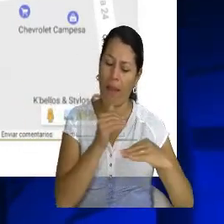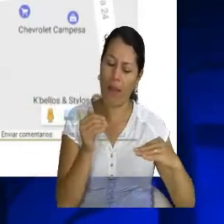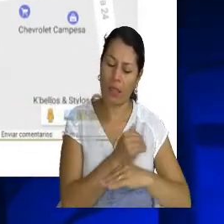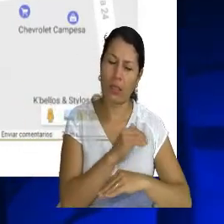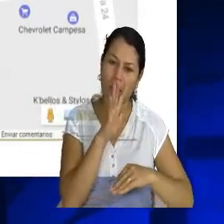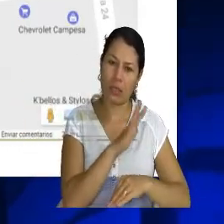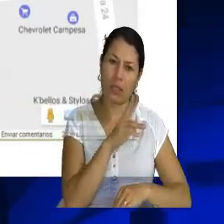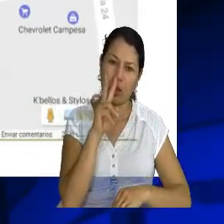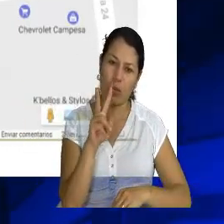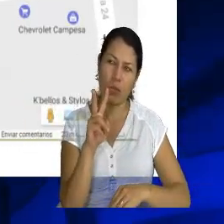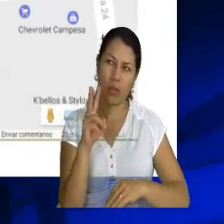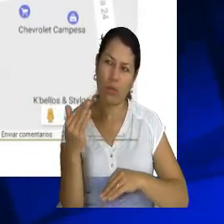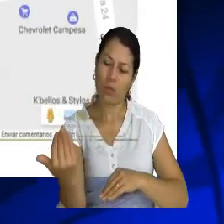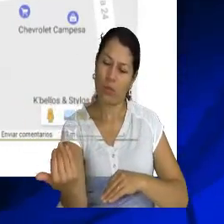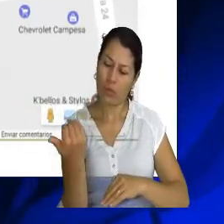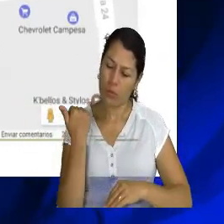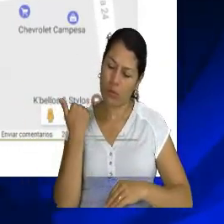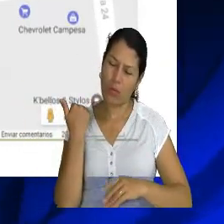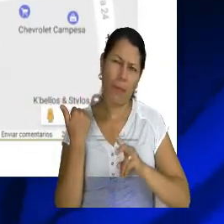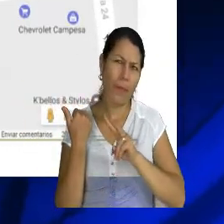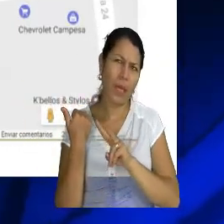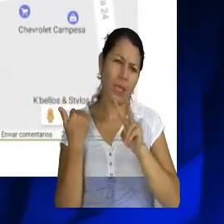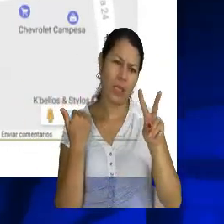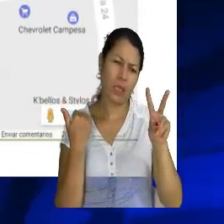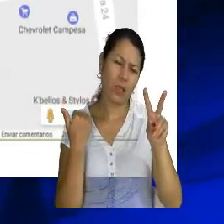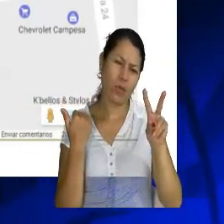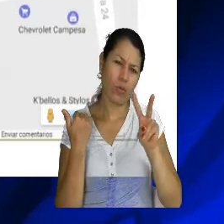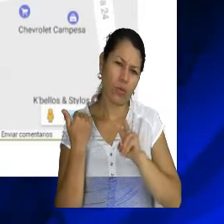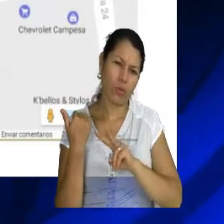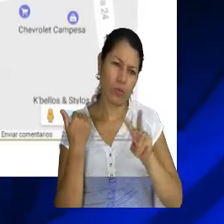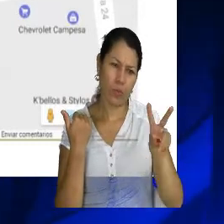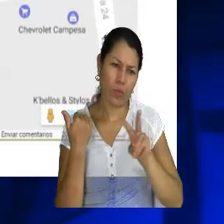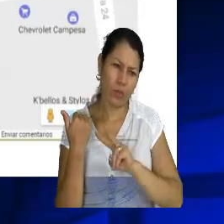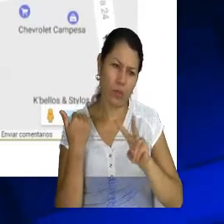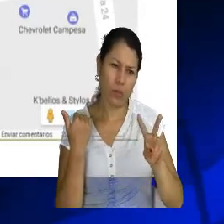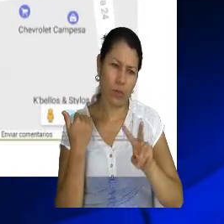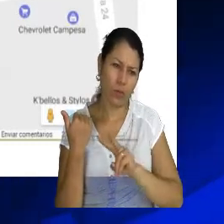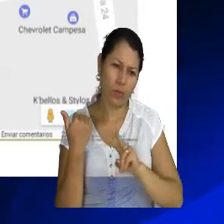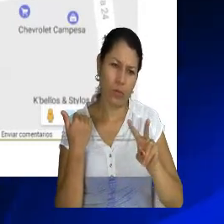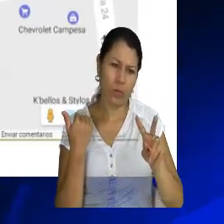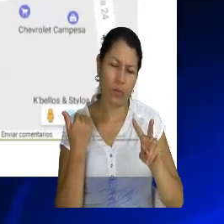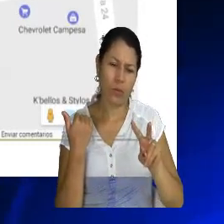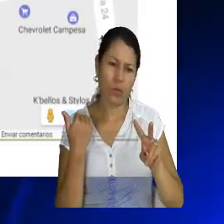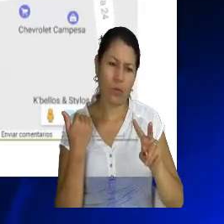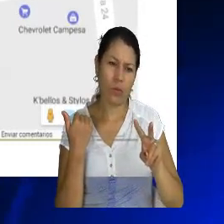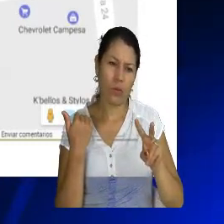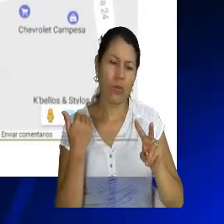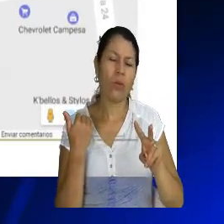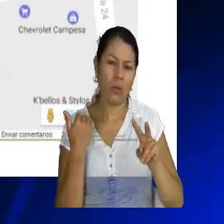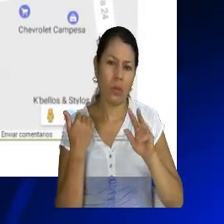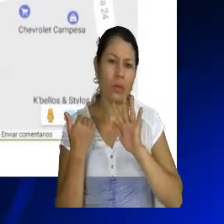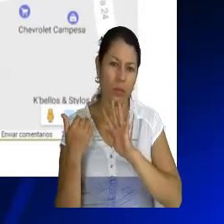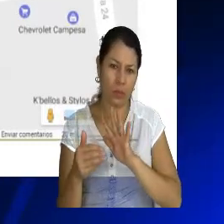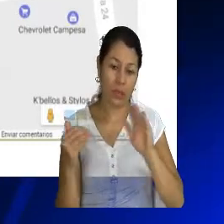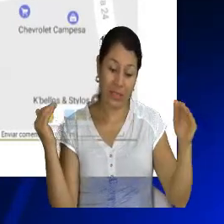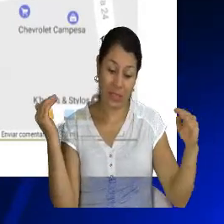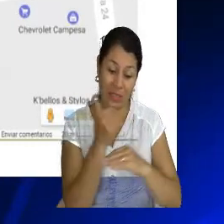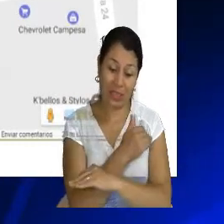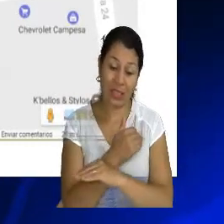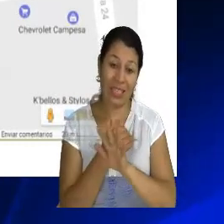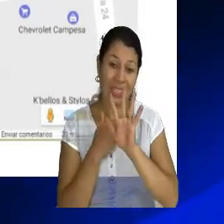es? ¿Con la 22? A ver, Pocho, ¿sí? ¿22? 52 con 22. Con 22. 52